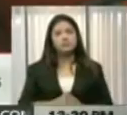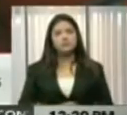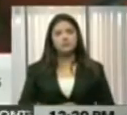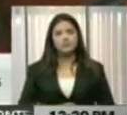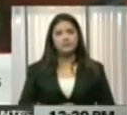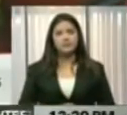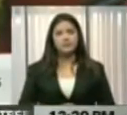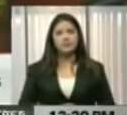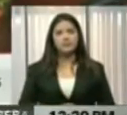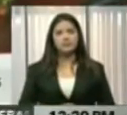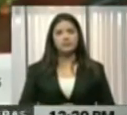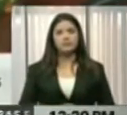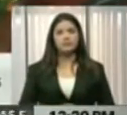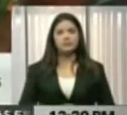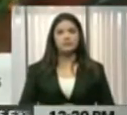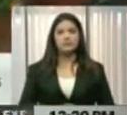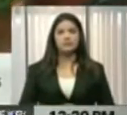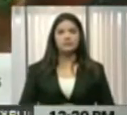de...